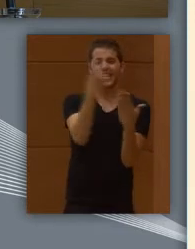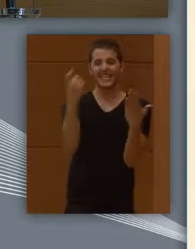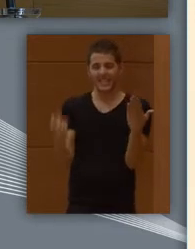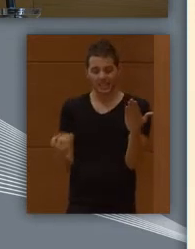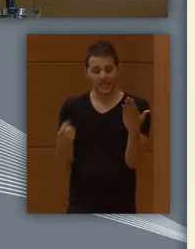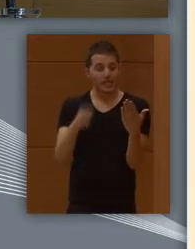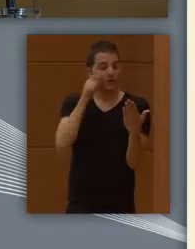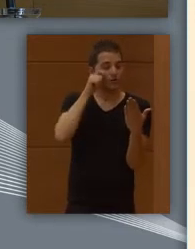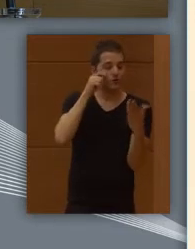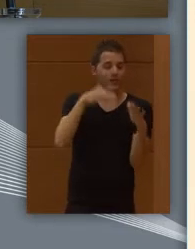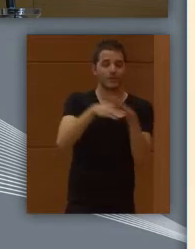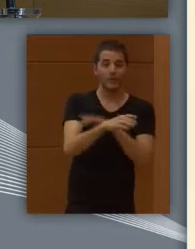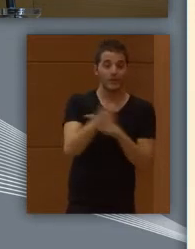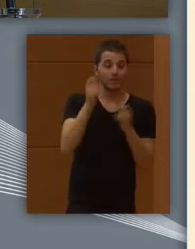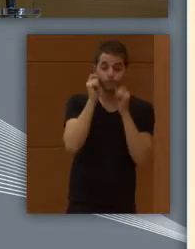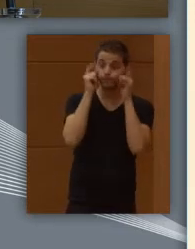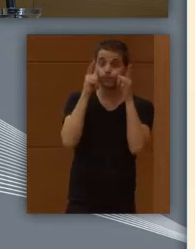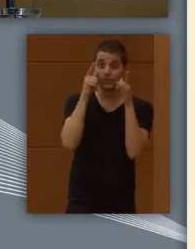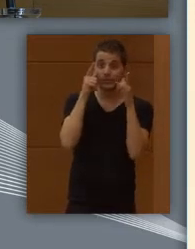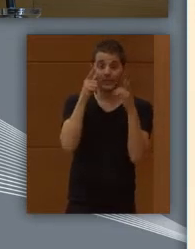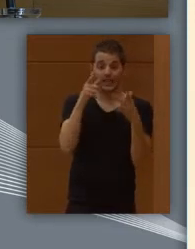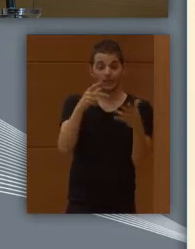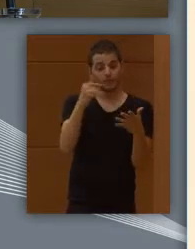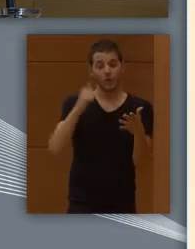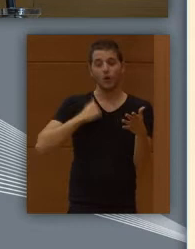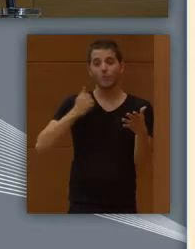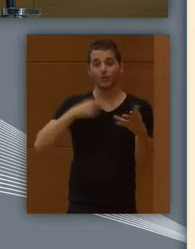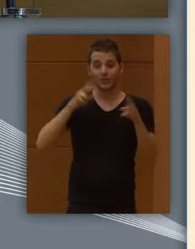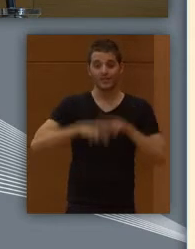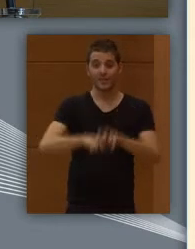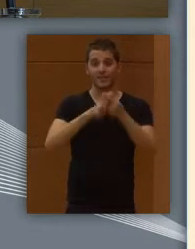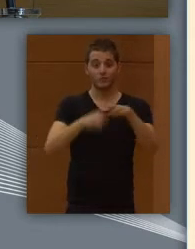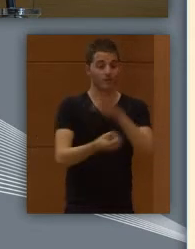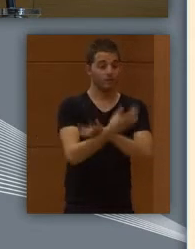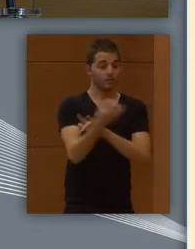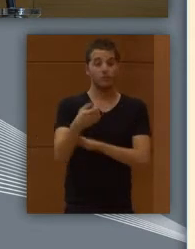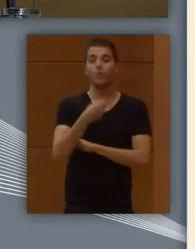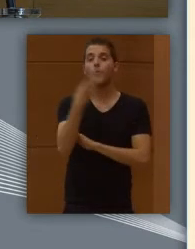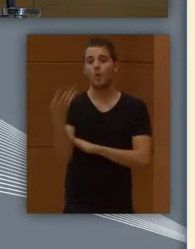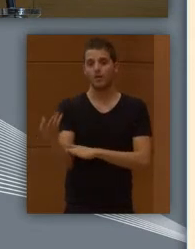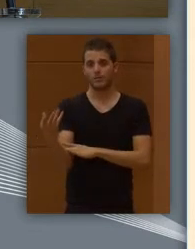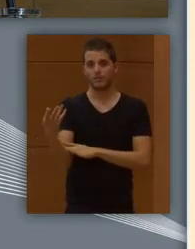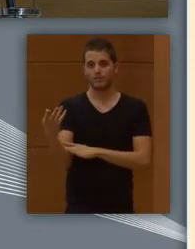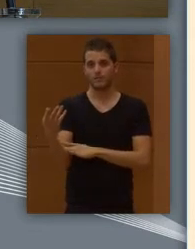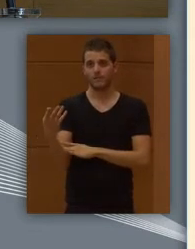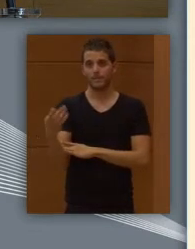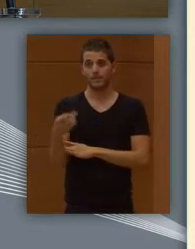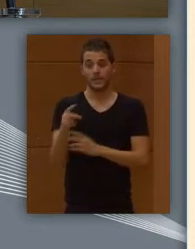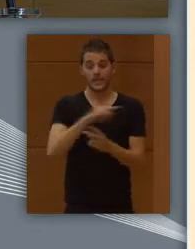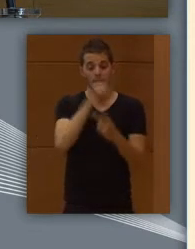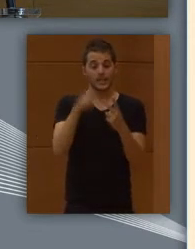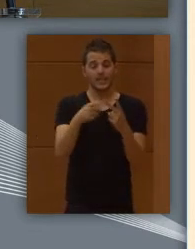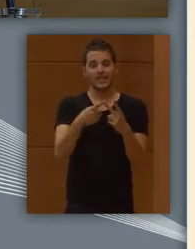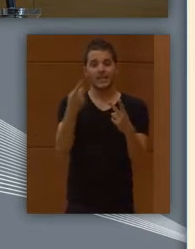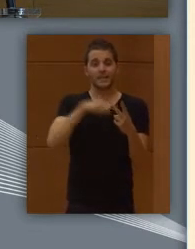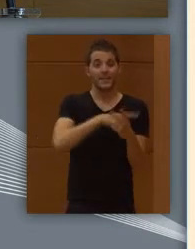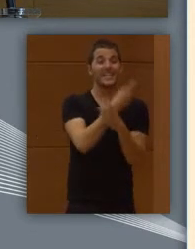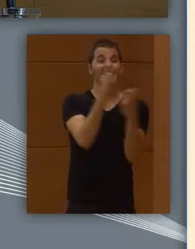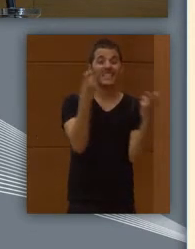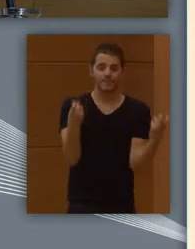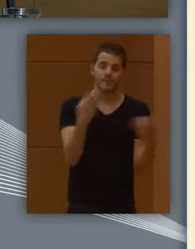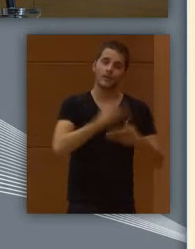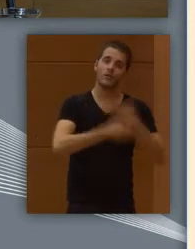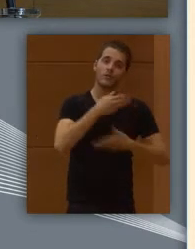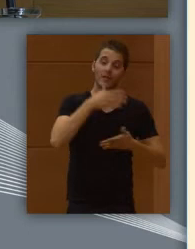en turismo accesible y descubrir cuáles eran las nuevas oportunidades en el sector. En segundo lugar, hacer frente a esa falta de colaboración